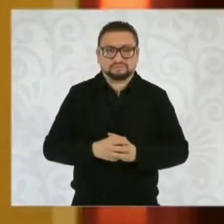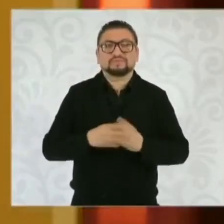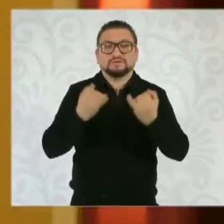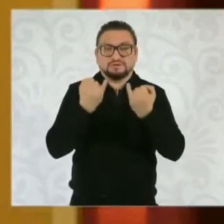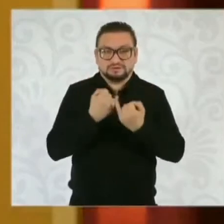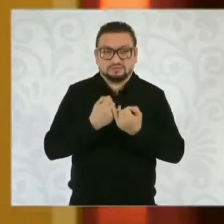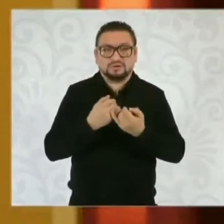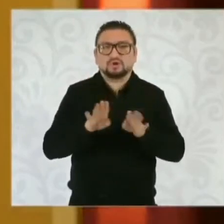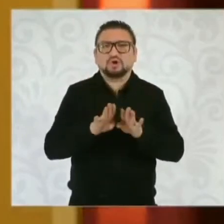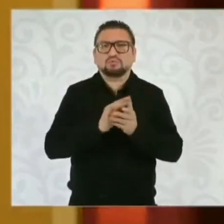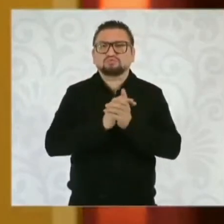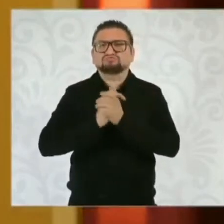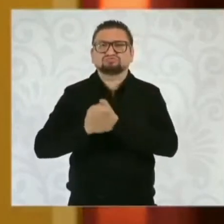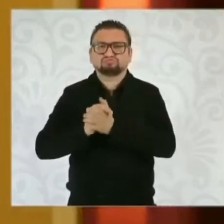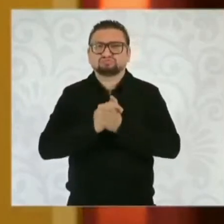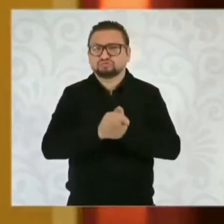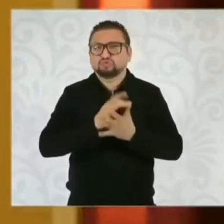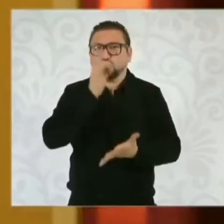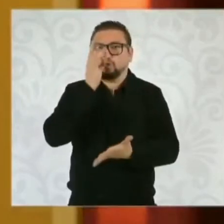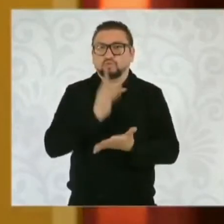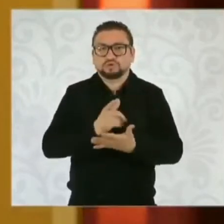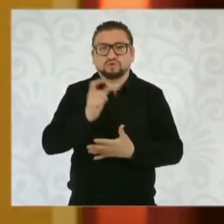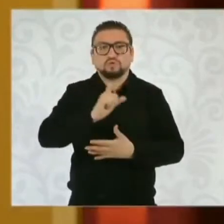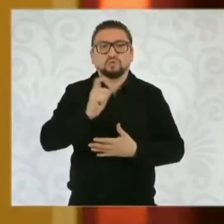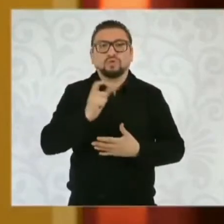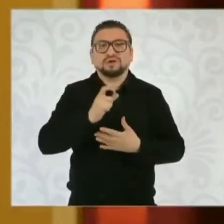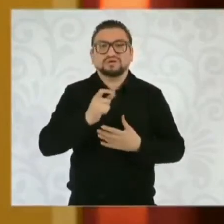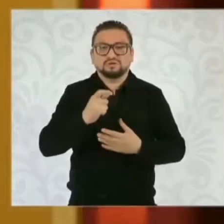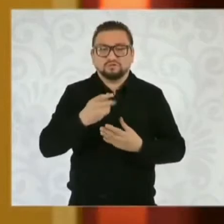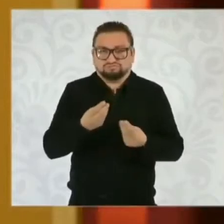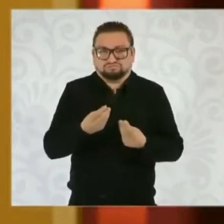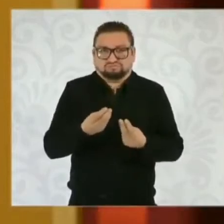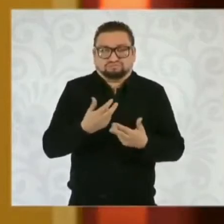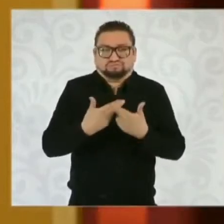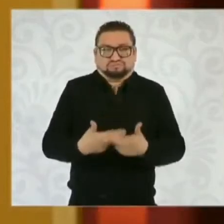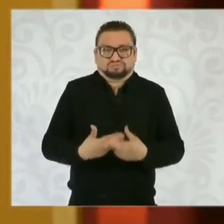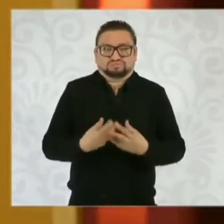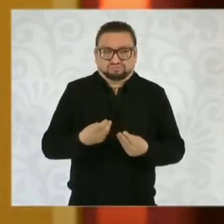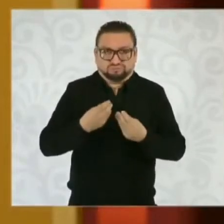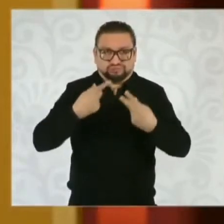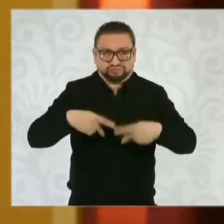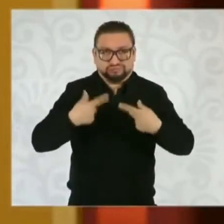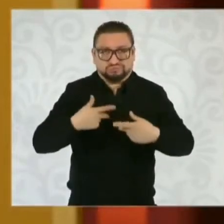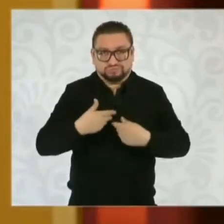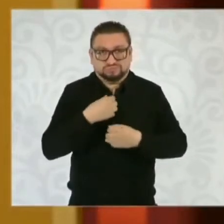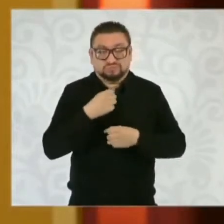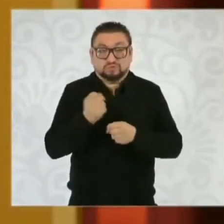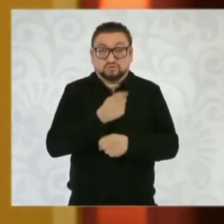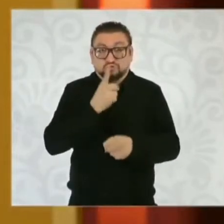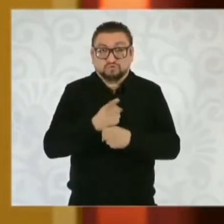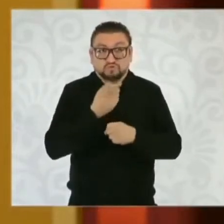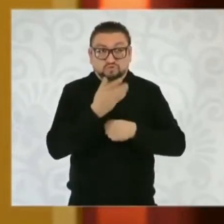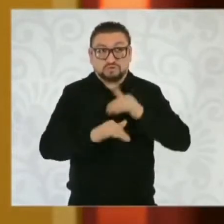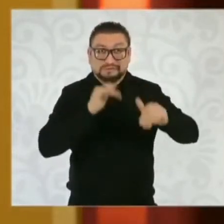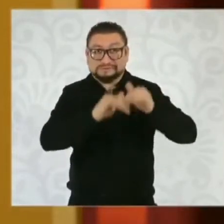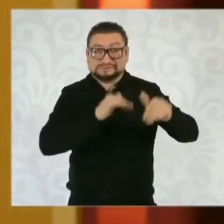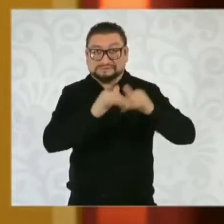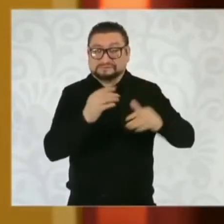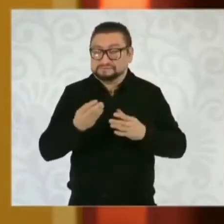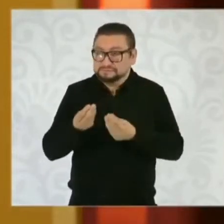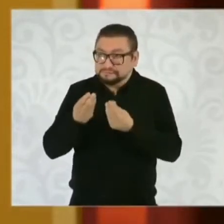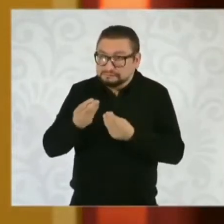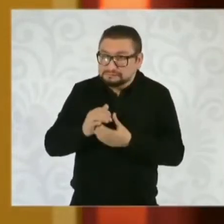del sorteo solo la vamos a mantener en caso de que haya sobredemanda. O sea, cuando tengamos muchísimas solicitudes y en efecto